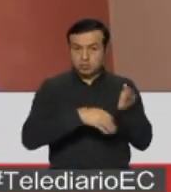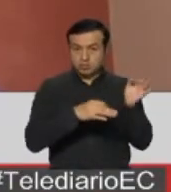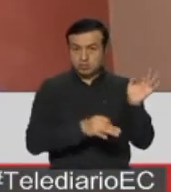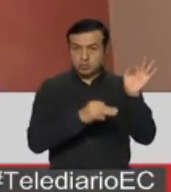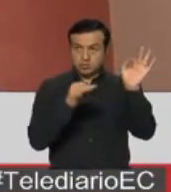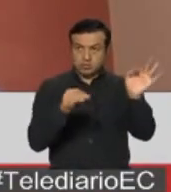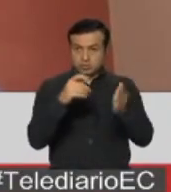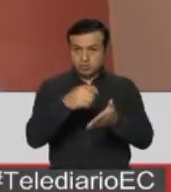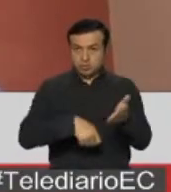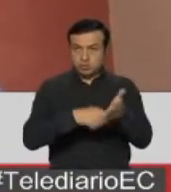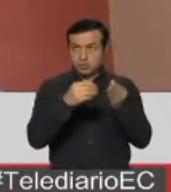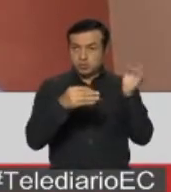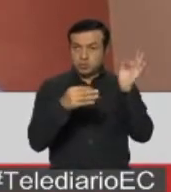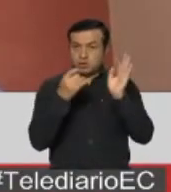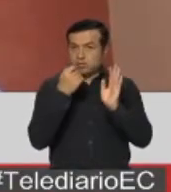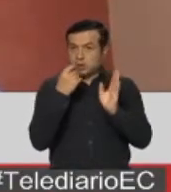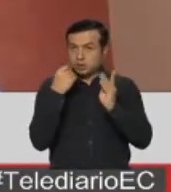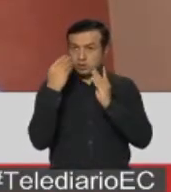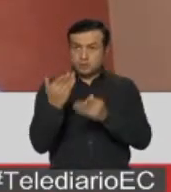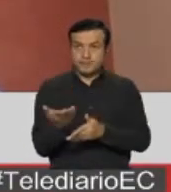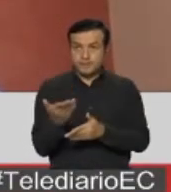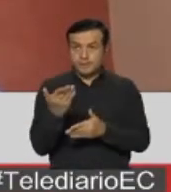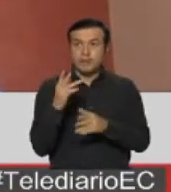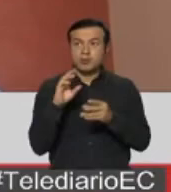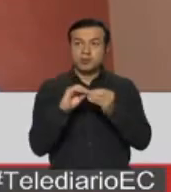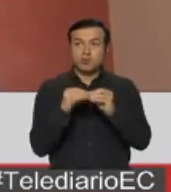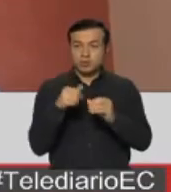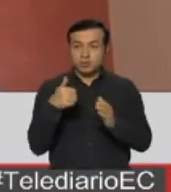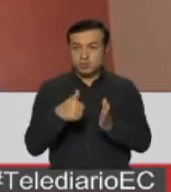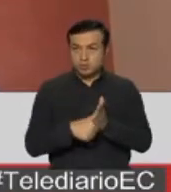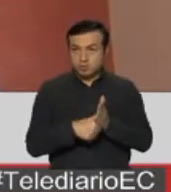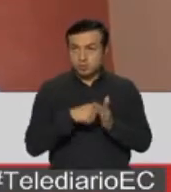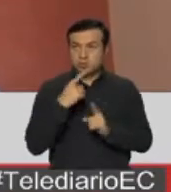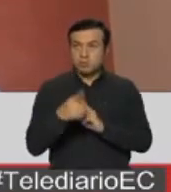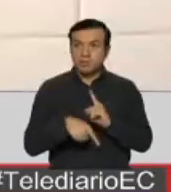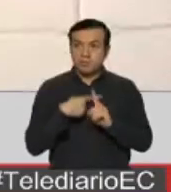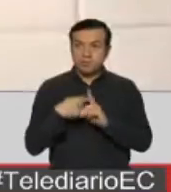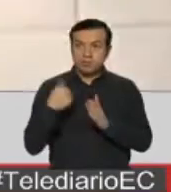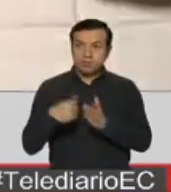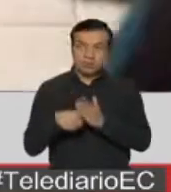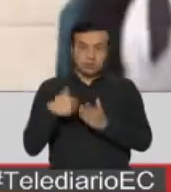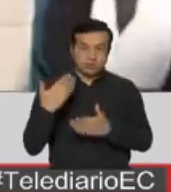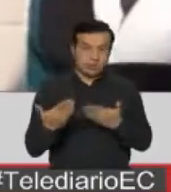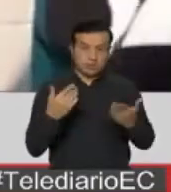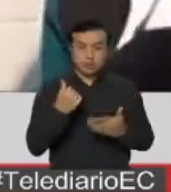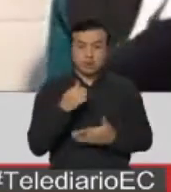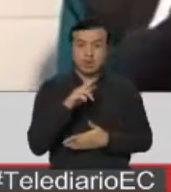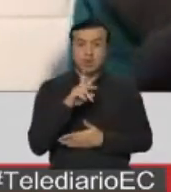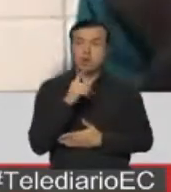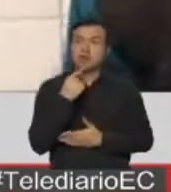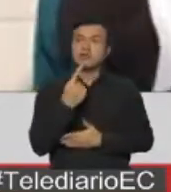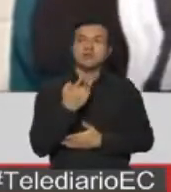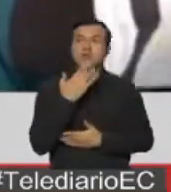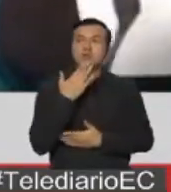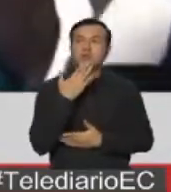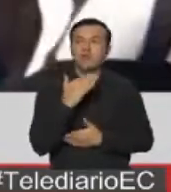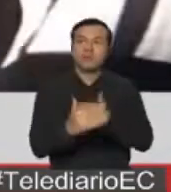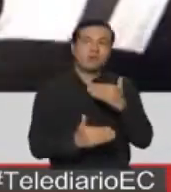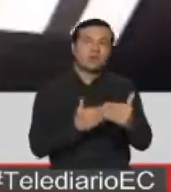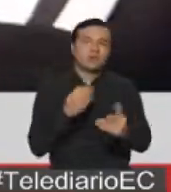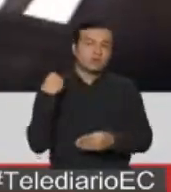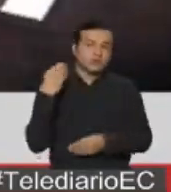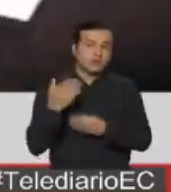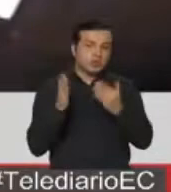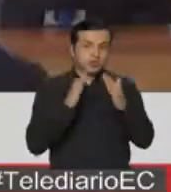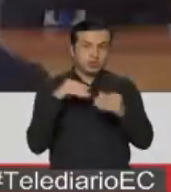entrega de la medicación, identificando el número de cédula más la cédula. Granda detalló cómo funciona el proceso de las